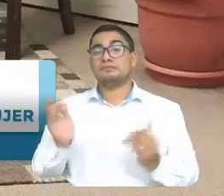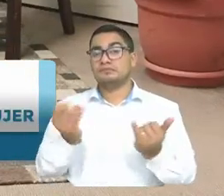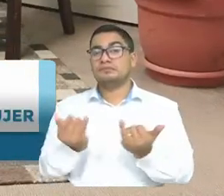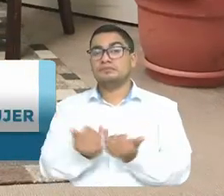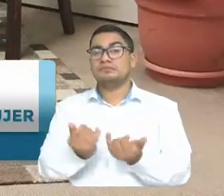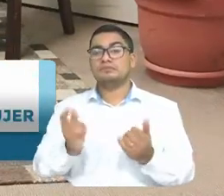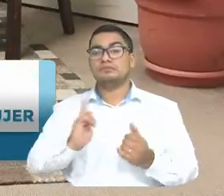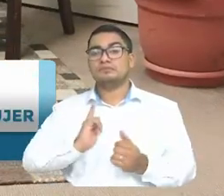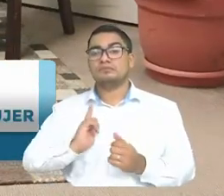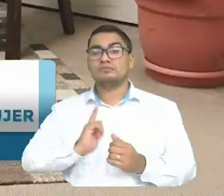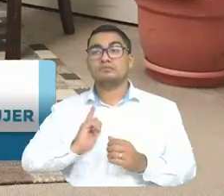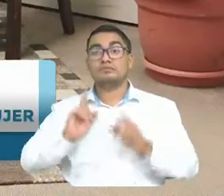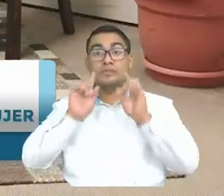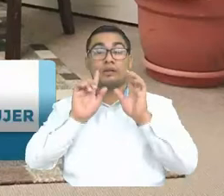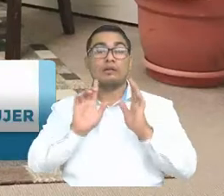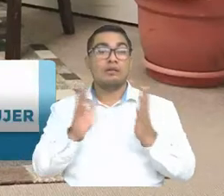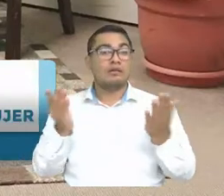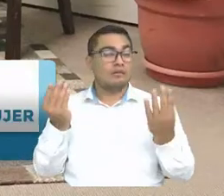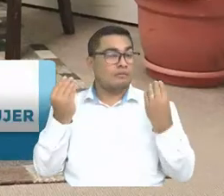estar